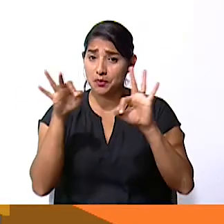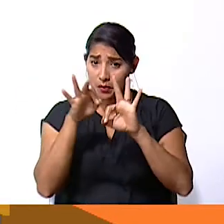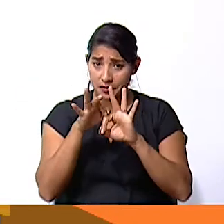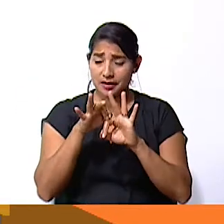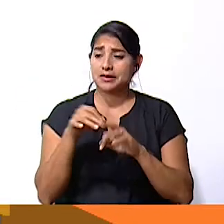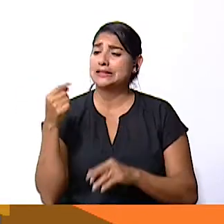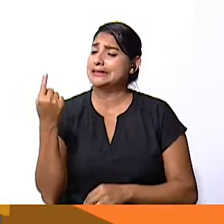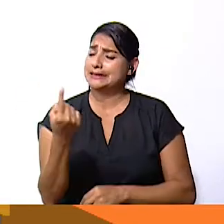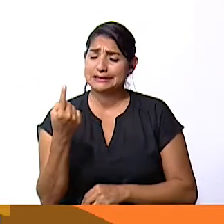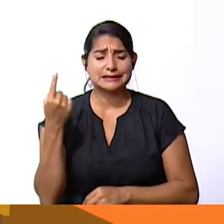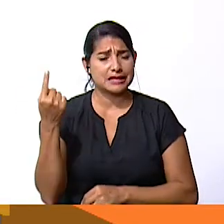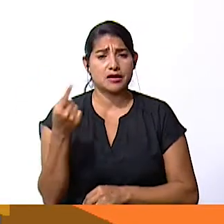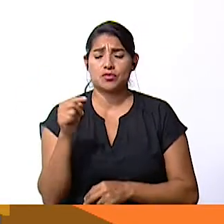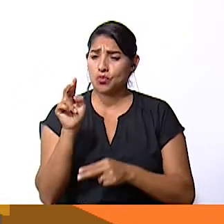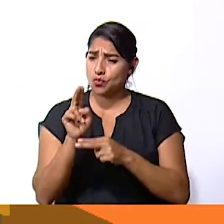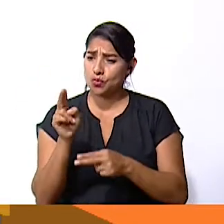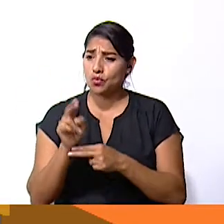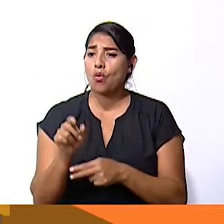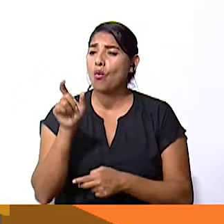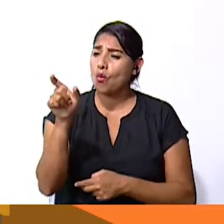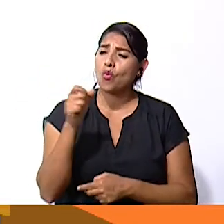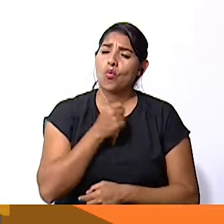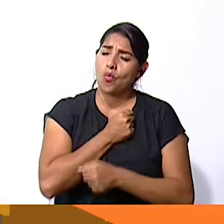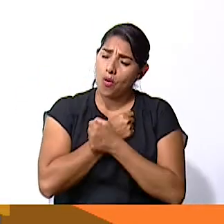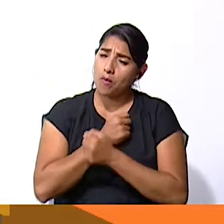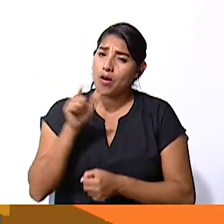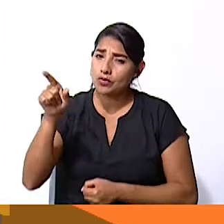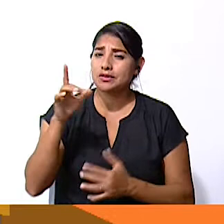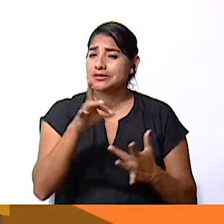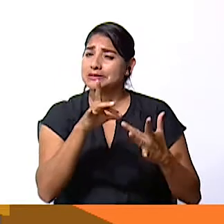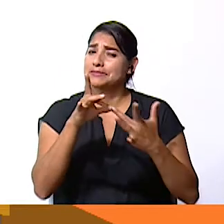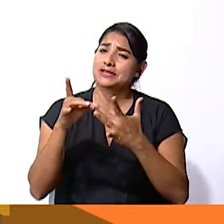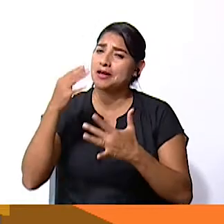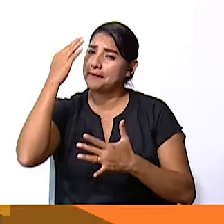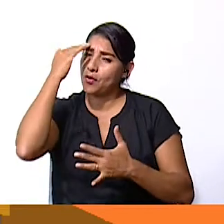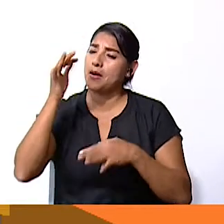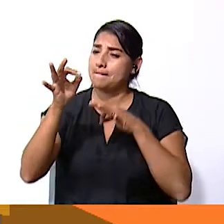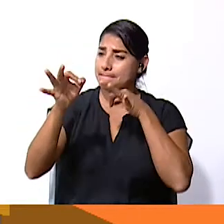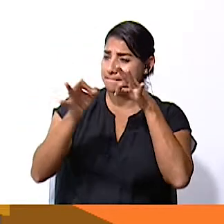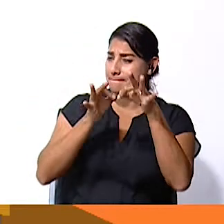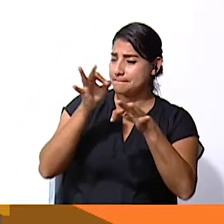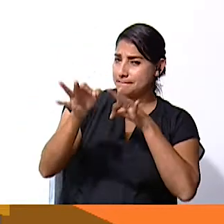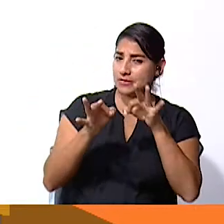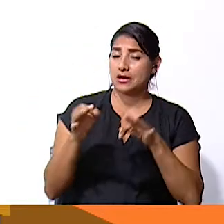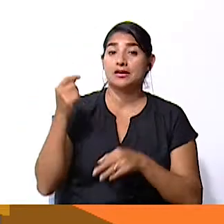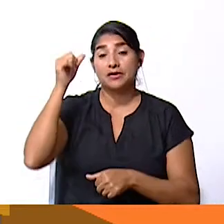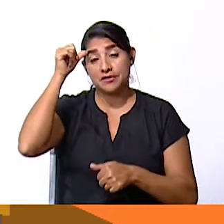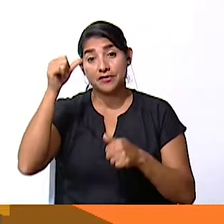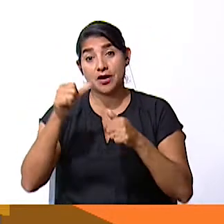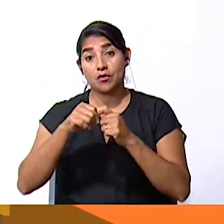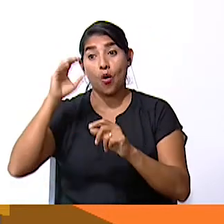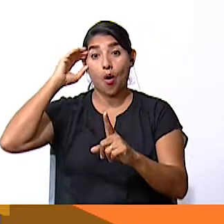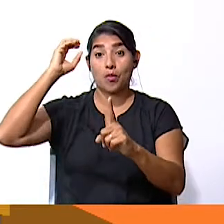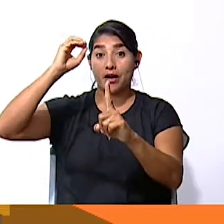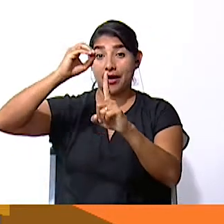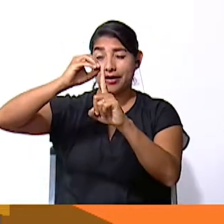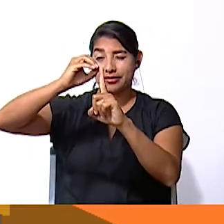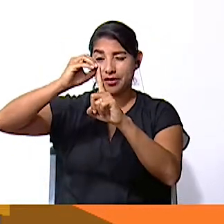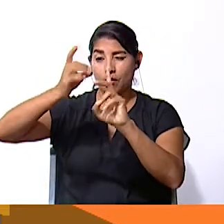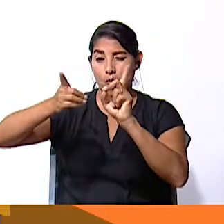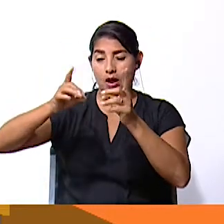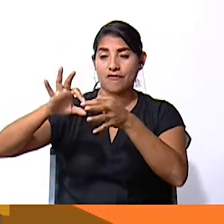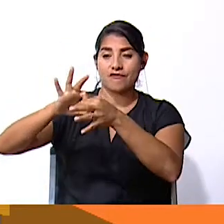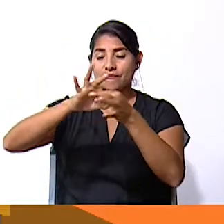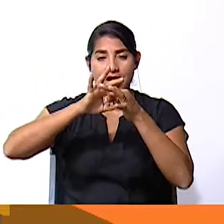decirles siempre qué los hace especiales. Recuerden, nuestro objetivo también es